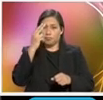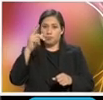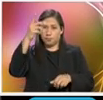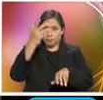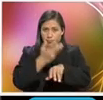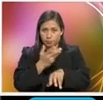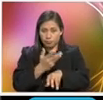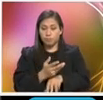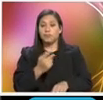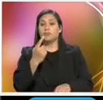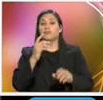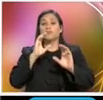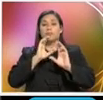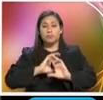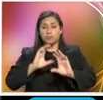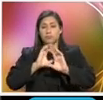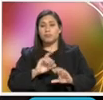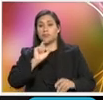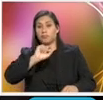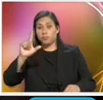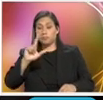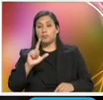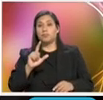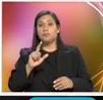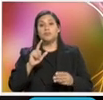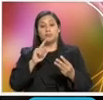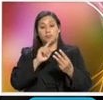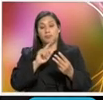dice que un artista, un músico famoso, tiene tres